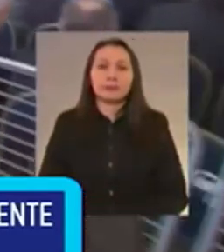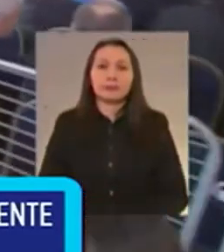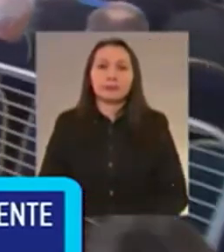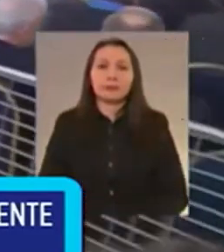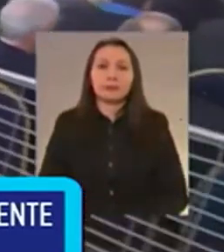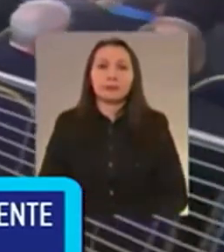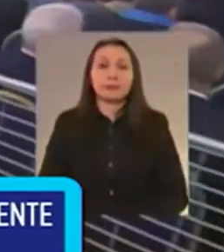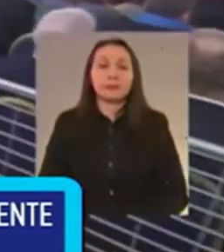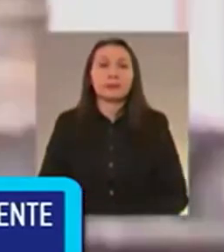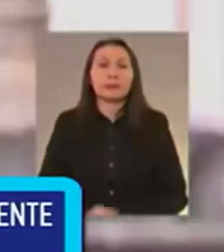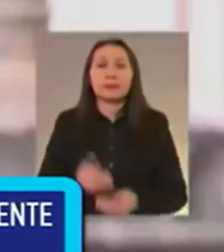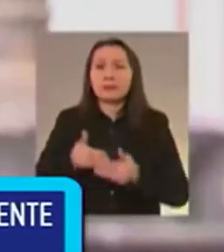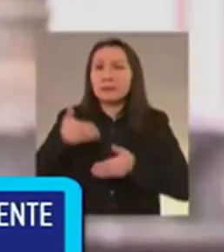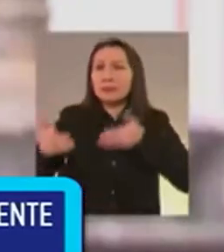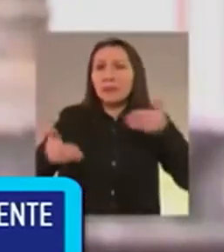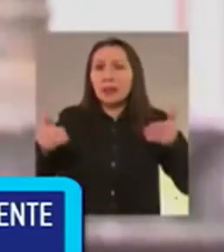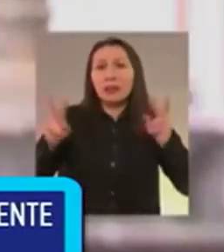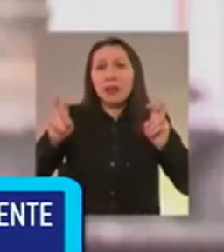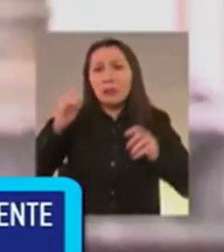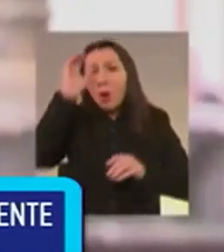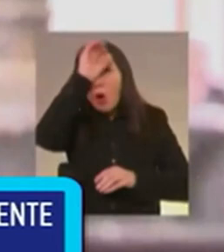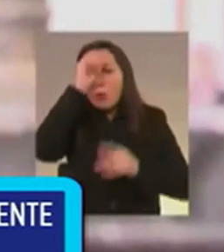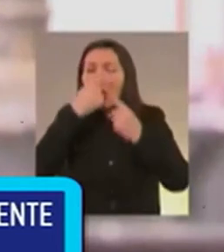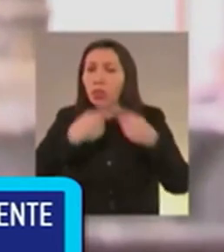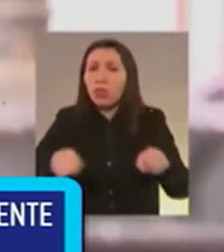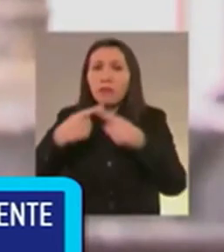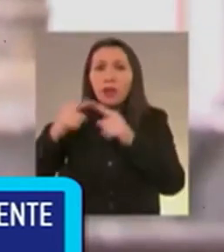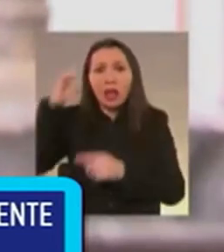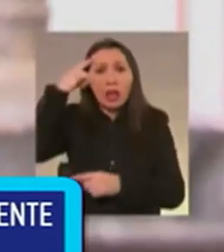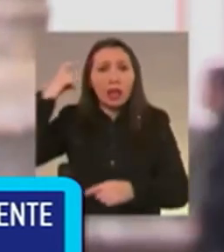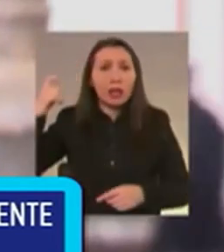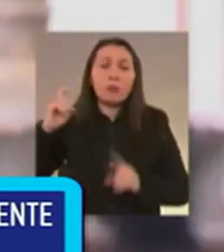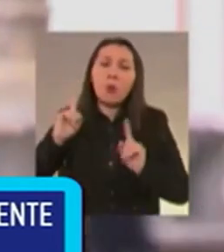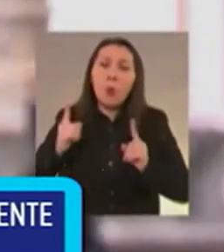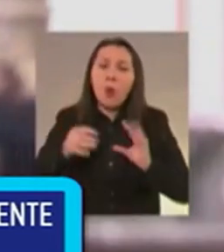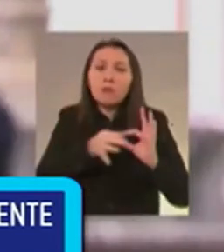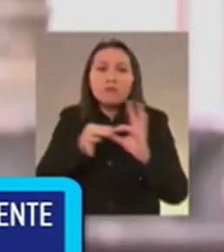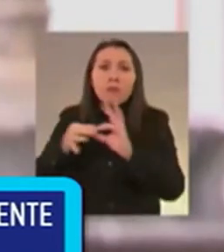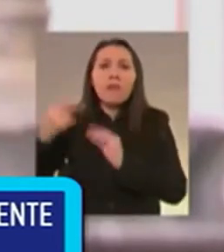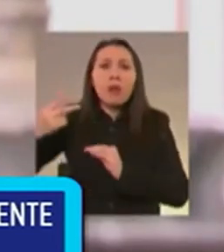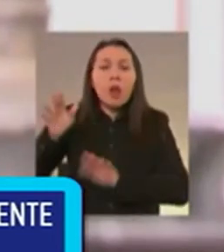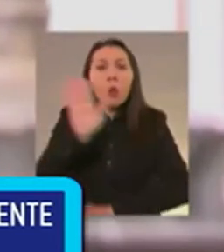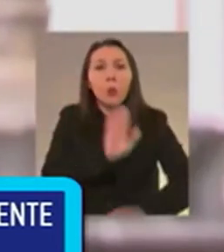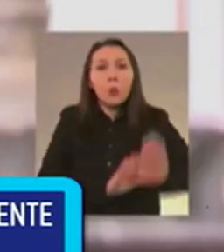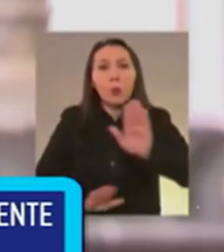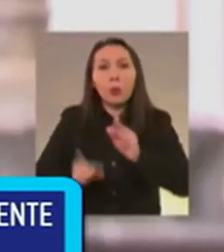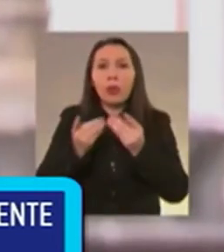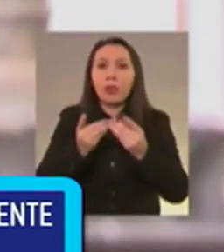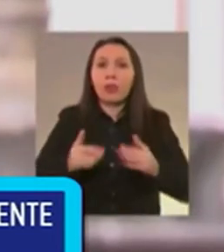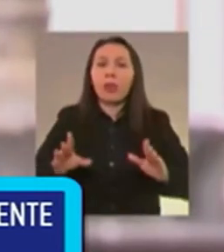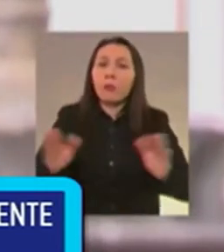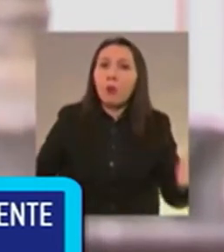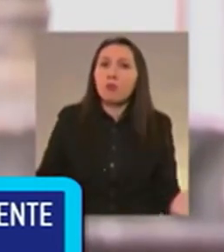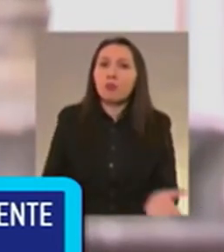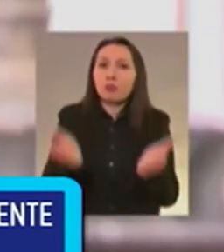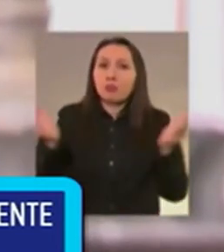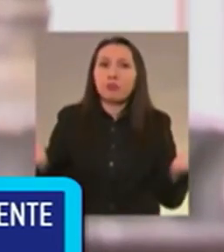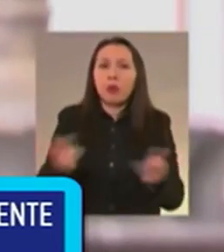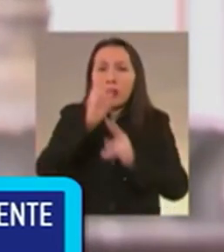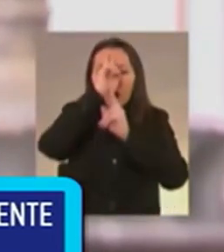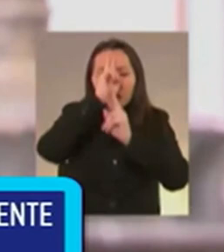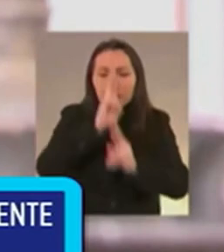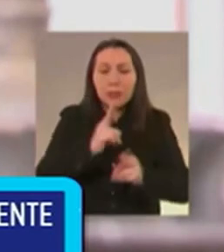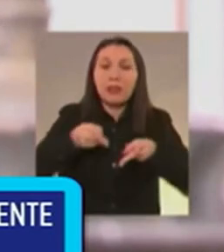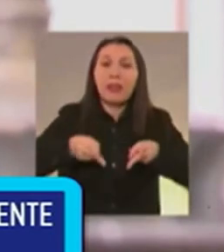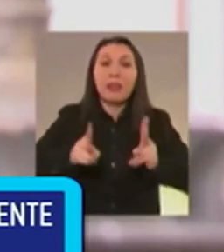Que más allá de la diferencia ideológica, coincide en el valor de cuidar la democracia, promover el respeto a los derechos